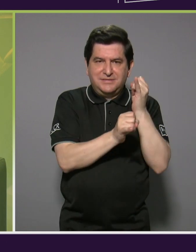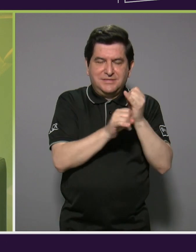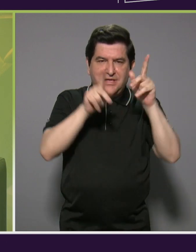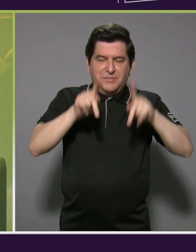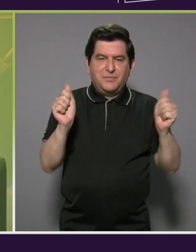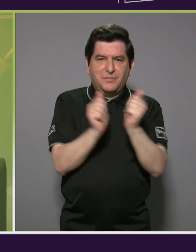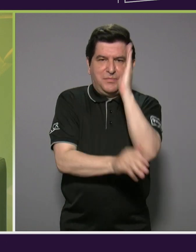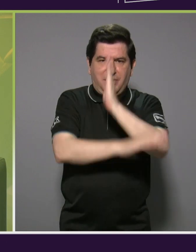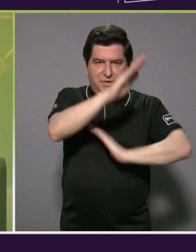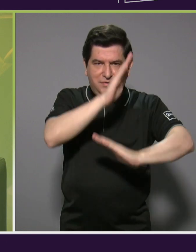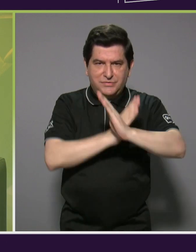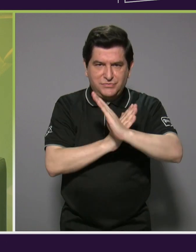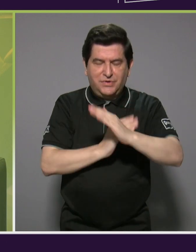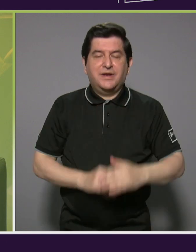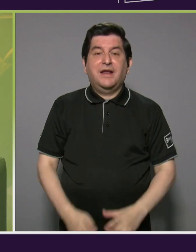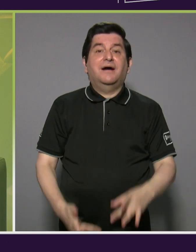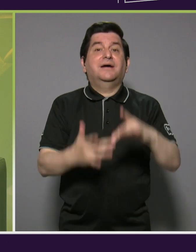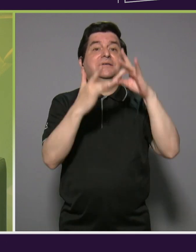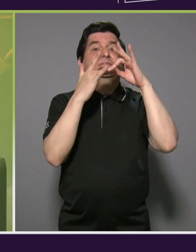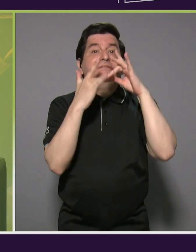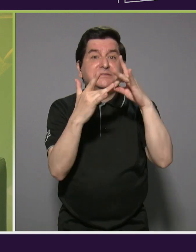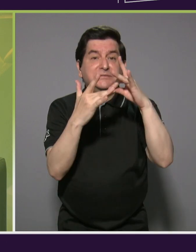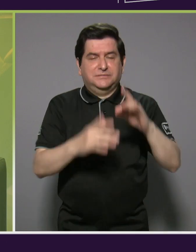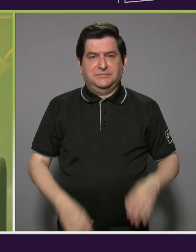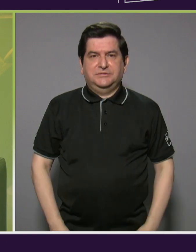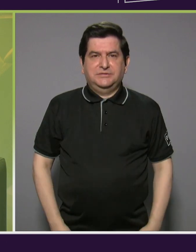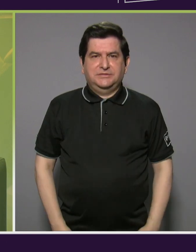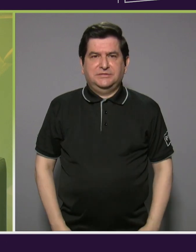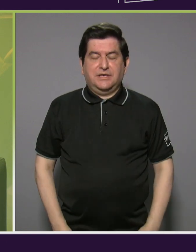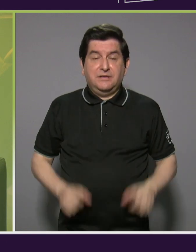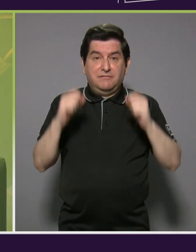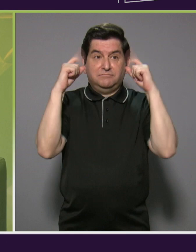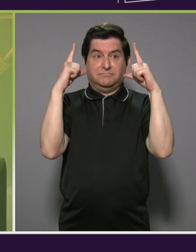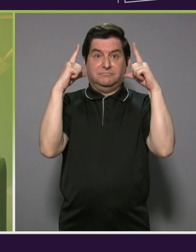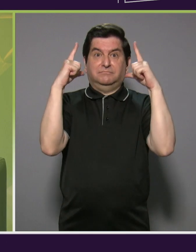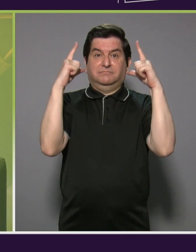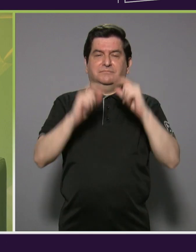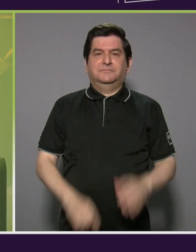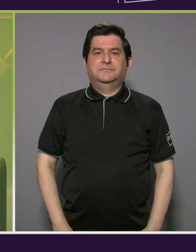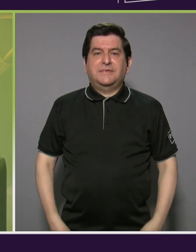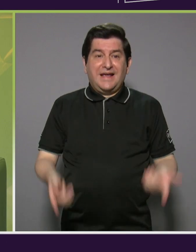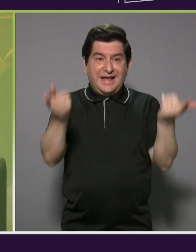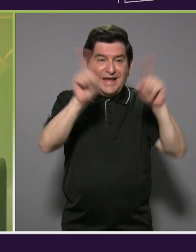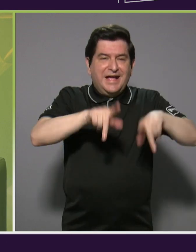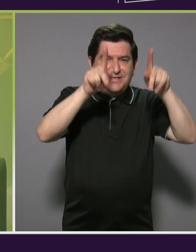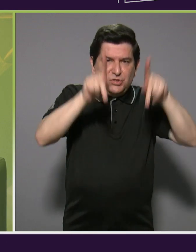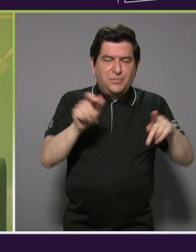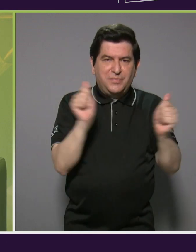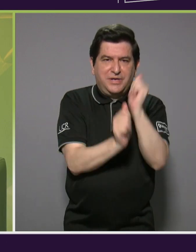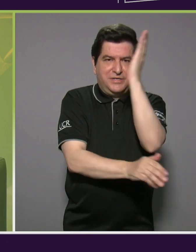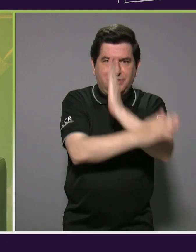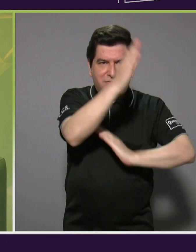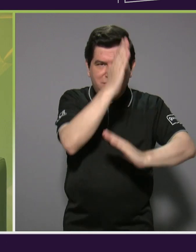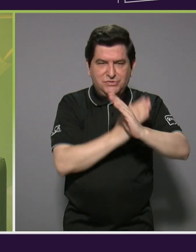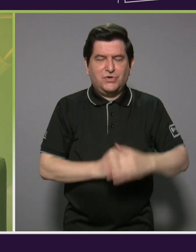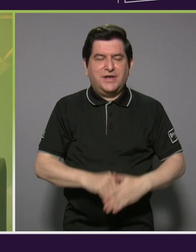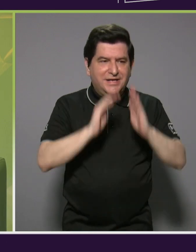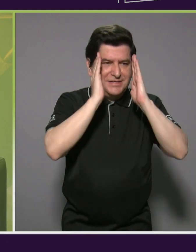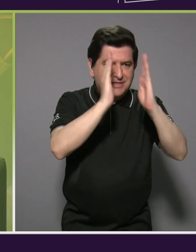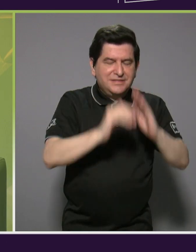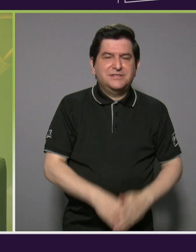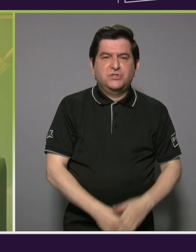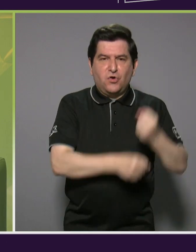personas con discapacidad y particularmente ante las alarmas que ha generado el caso de las personas con discapacidad que eran atendidas